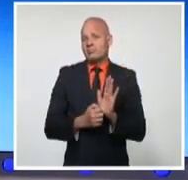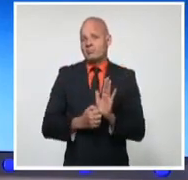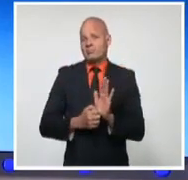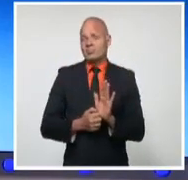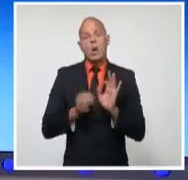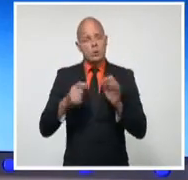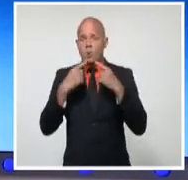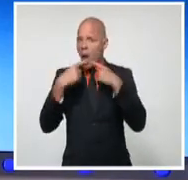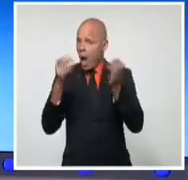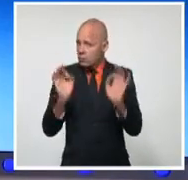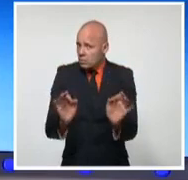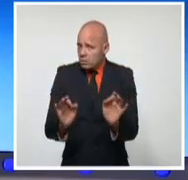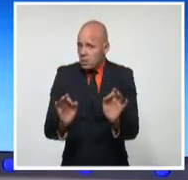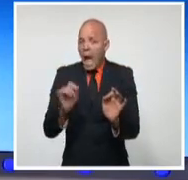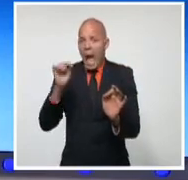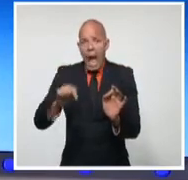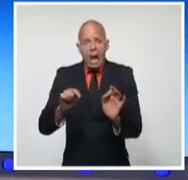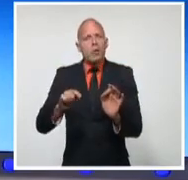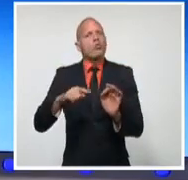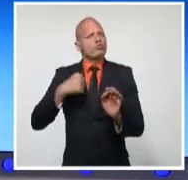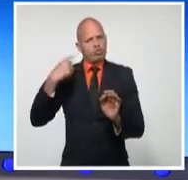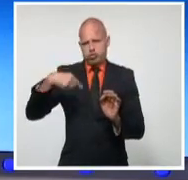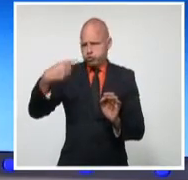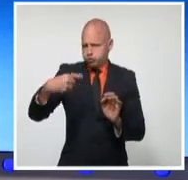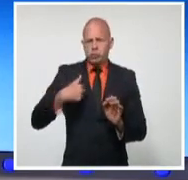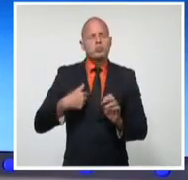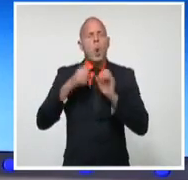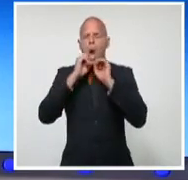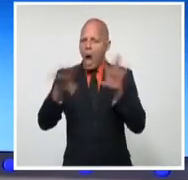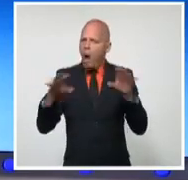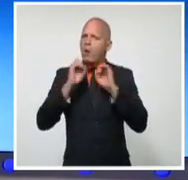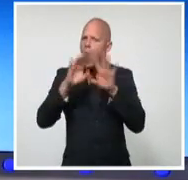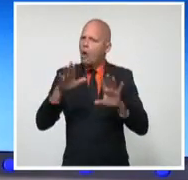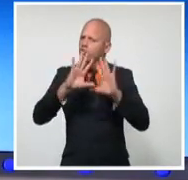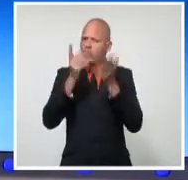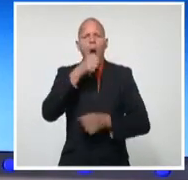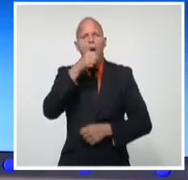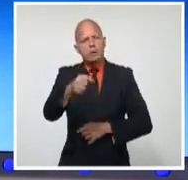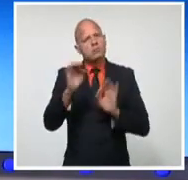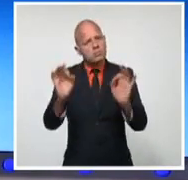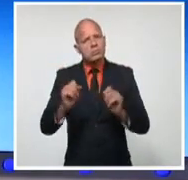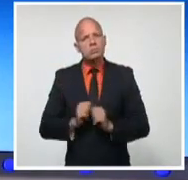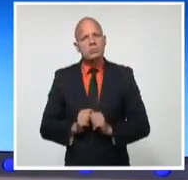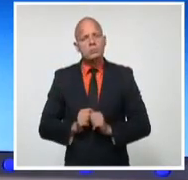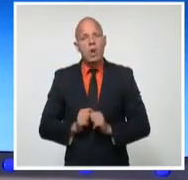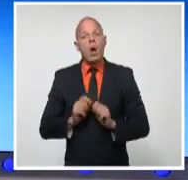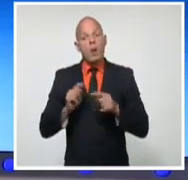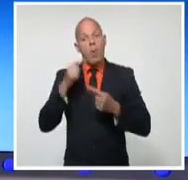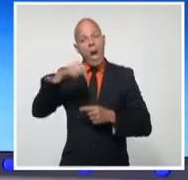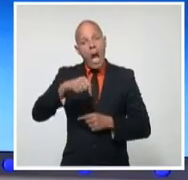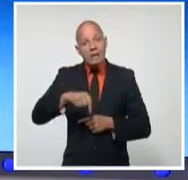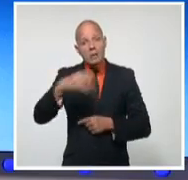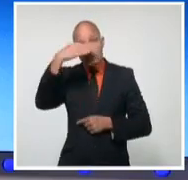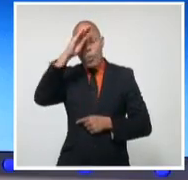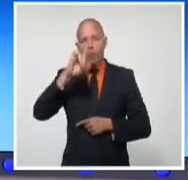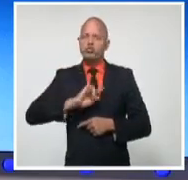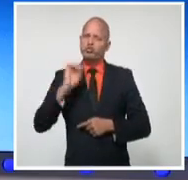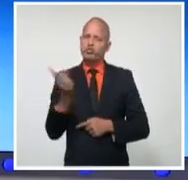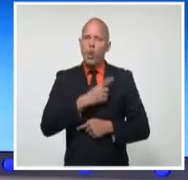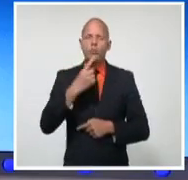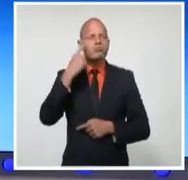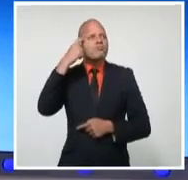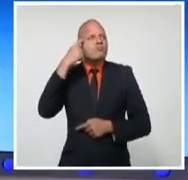vamos a detener en nuestra misión de denunciar cada intento por desestabilizar el orden en el país. Porque los que vivimos y soñamos por una Cuba socialista somos